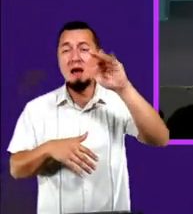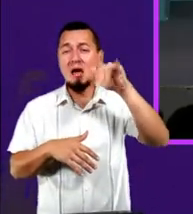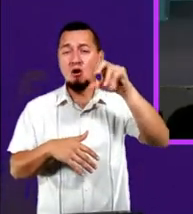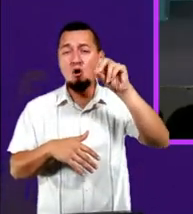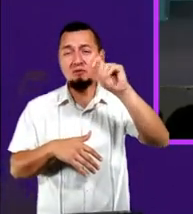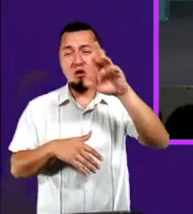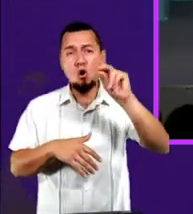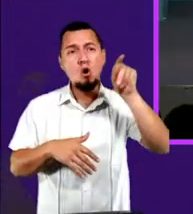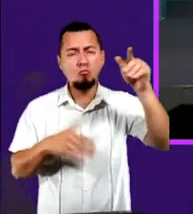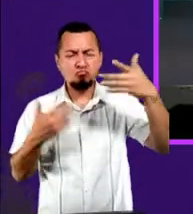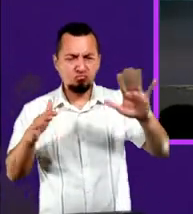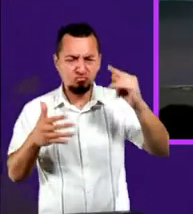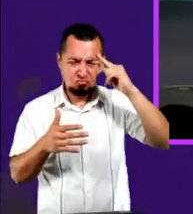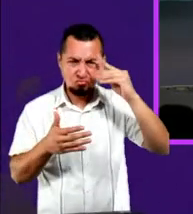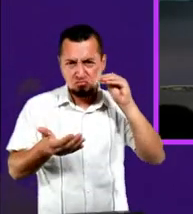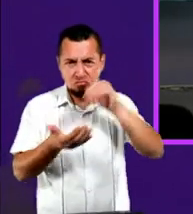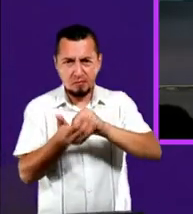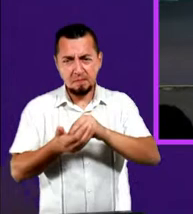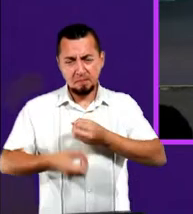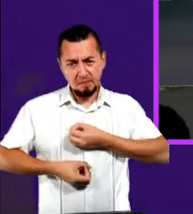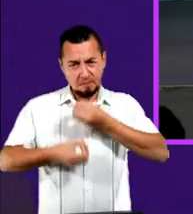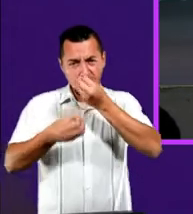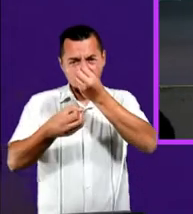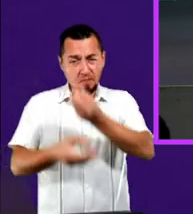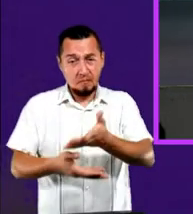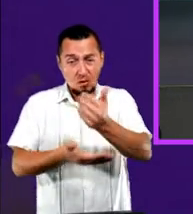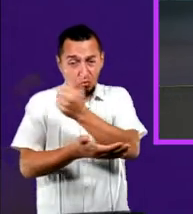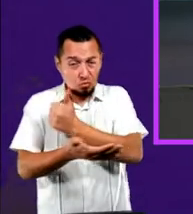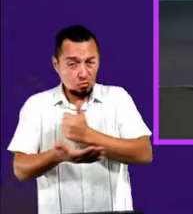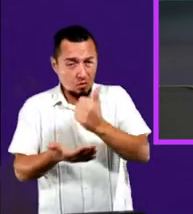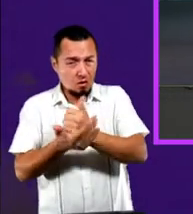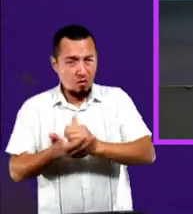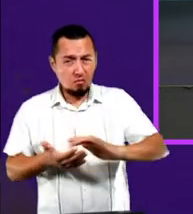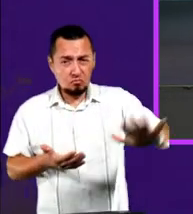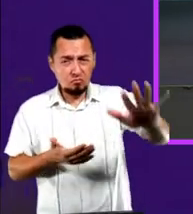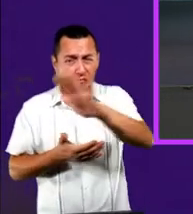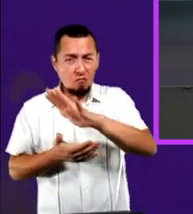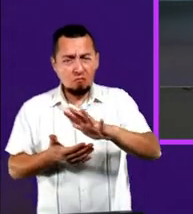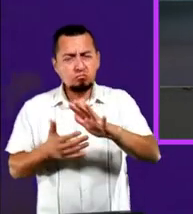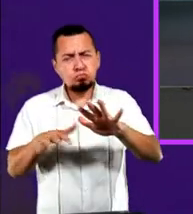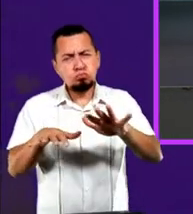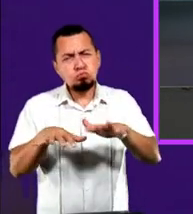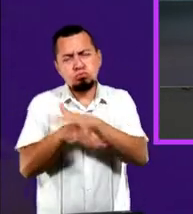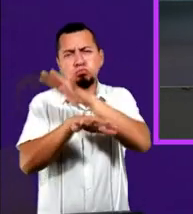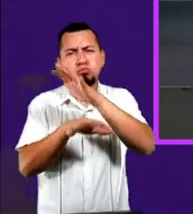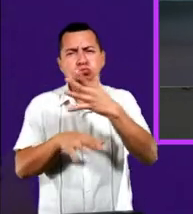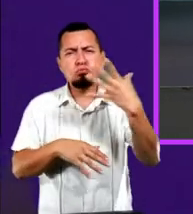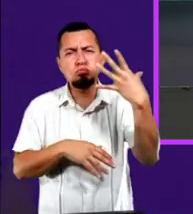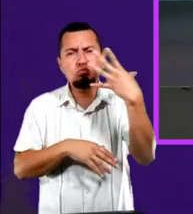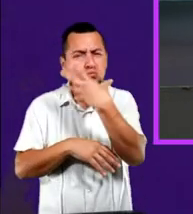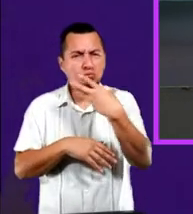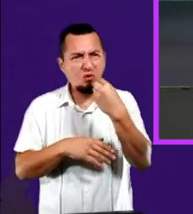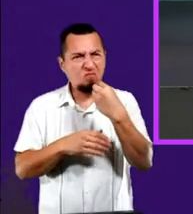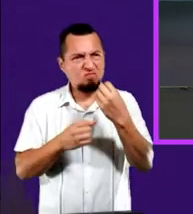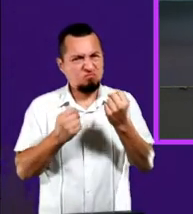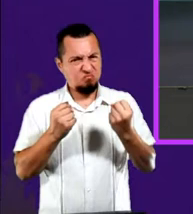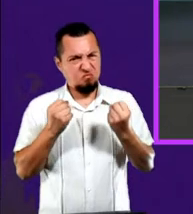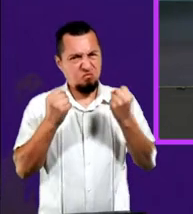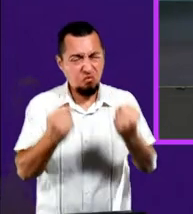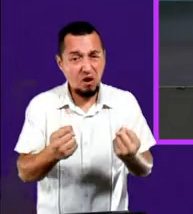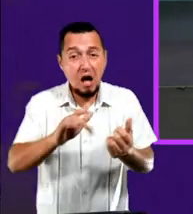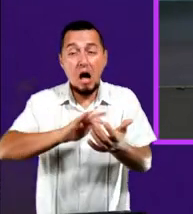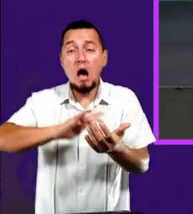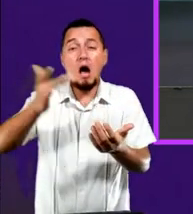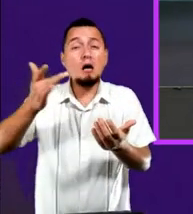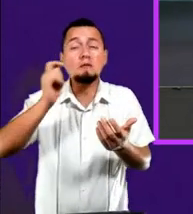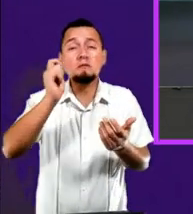ciudad se transformó, se consolidó gracias a un regalo de la providencia.